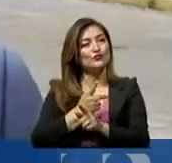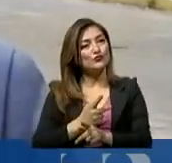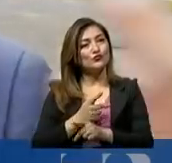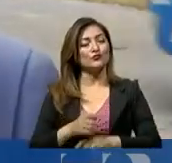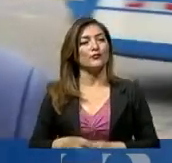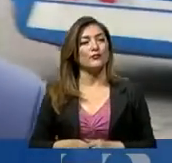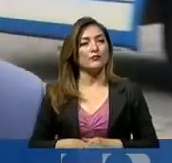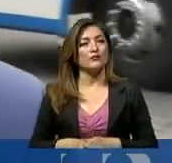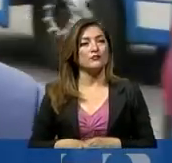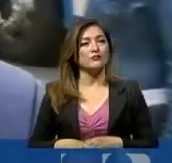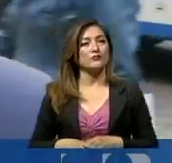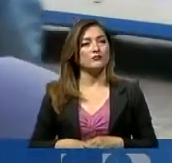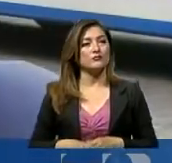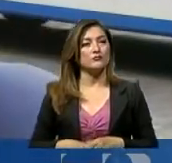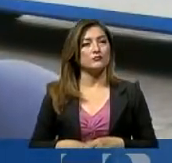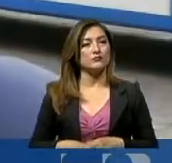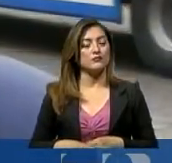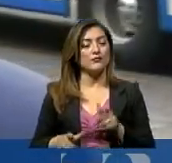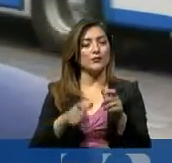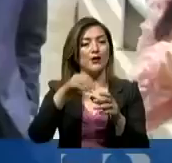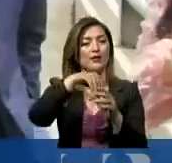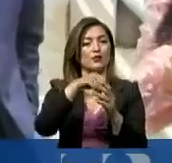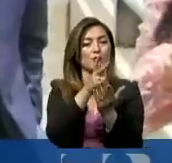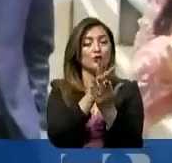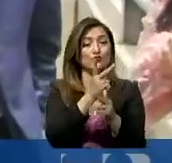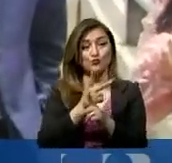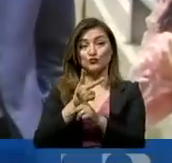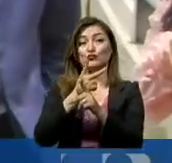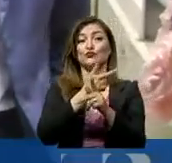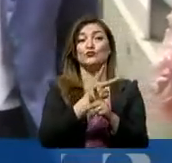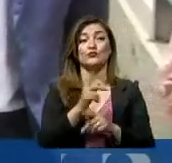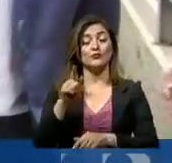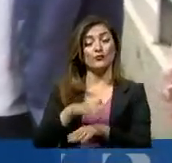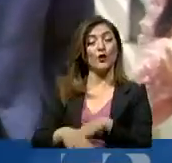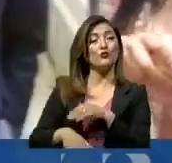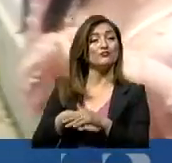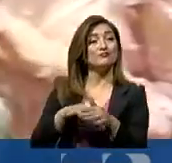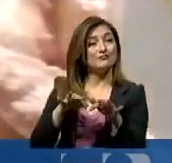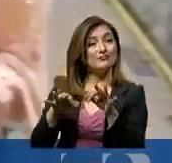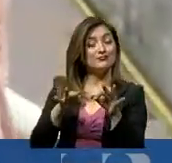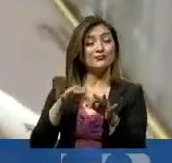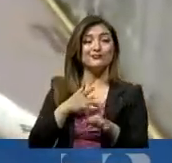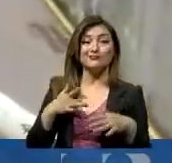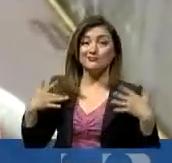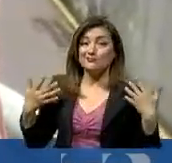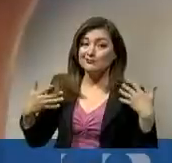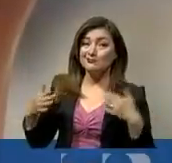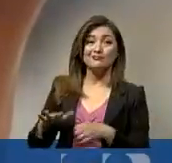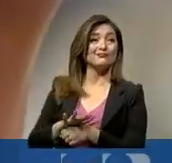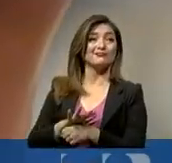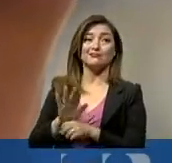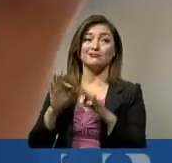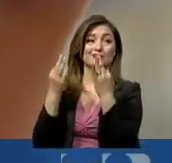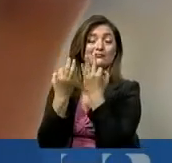precautelando a los usuarios que estaban dentro de la parada. Pese a ratificarse que es inocente, explica que la alegría no es completa para él ni